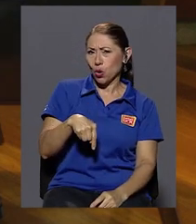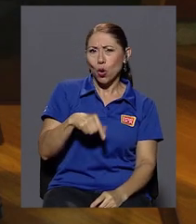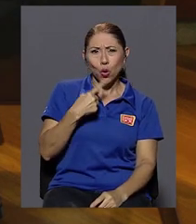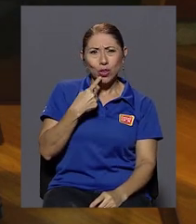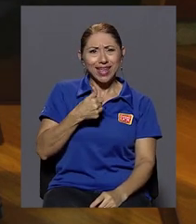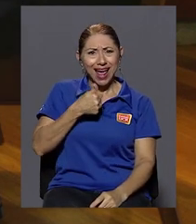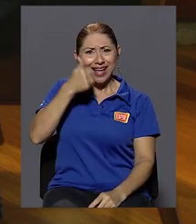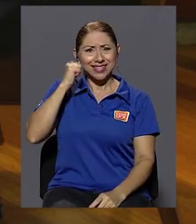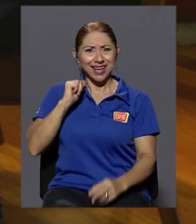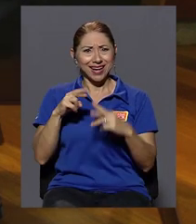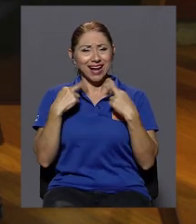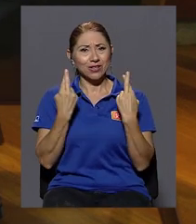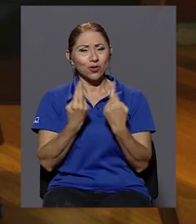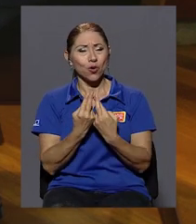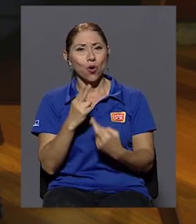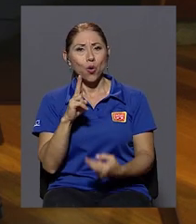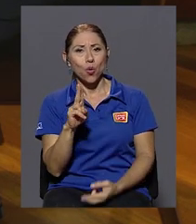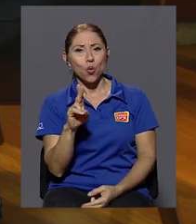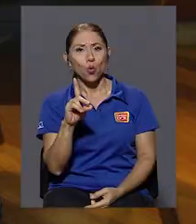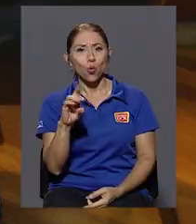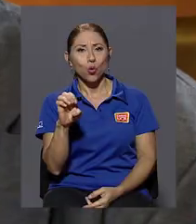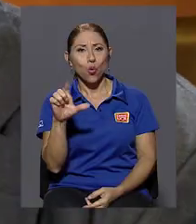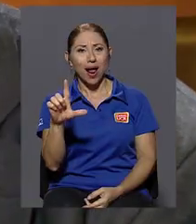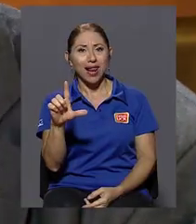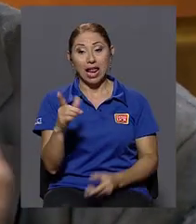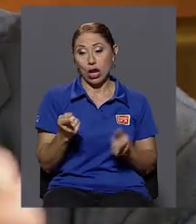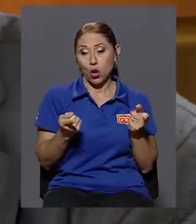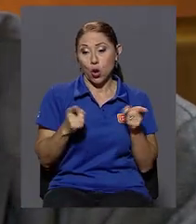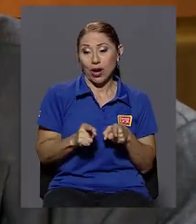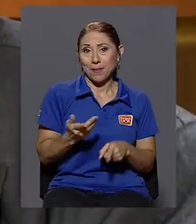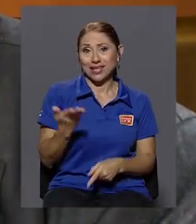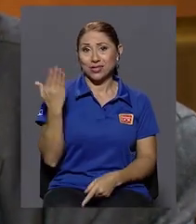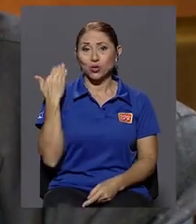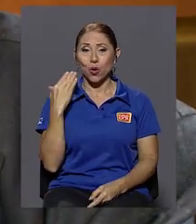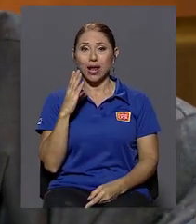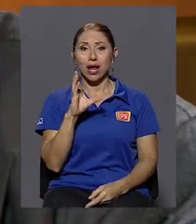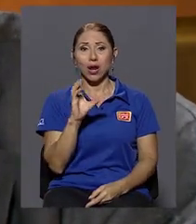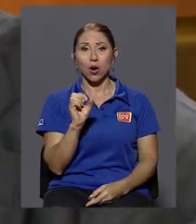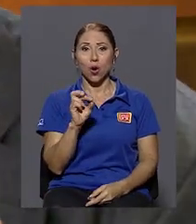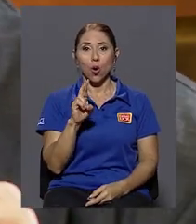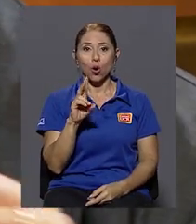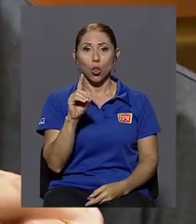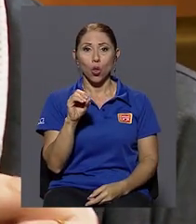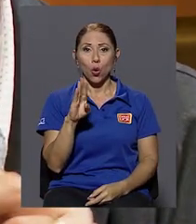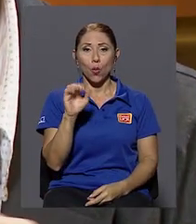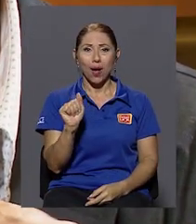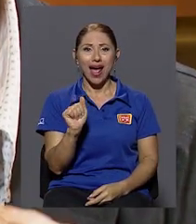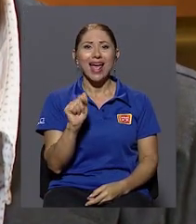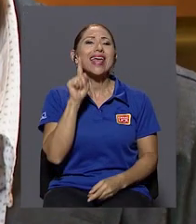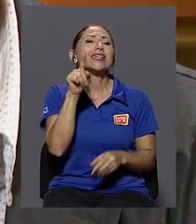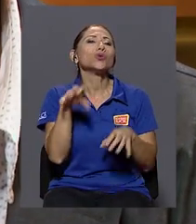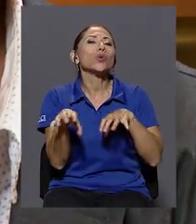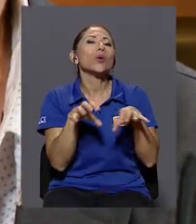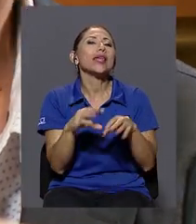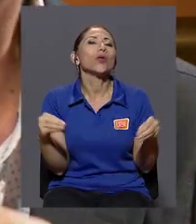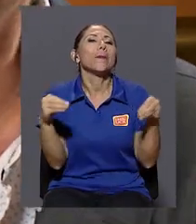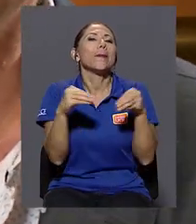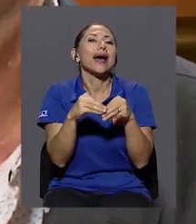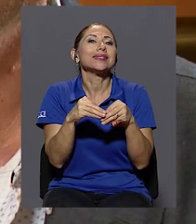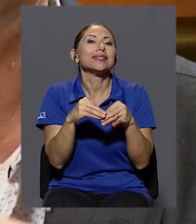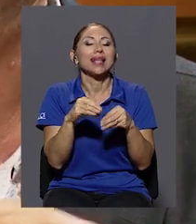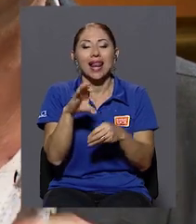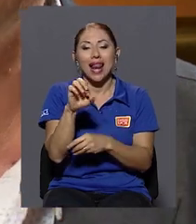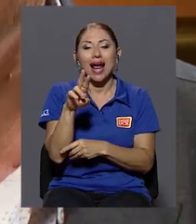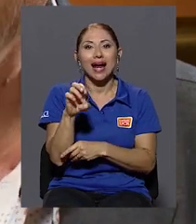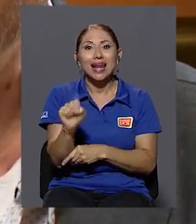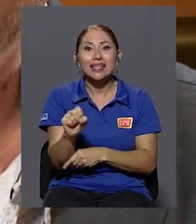ayer en la reunión de Udual, lo que pasó en Córdoba es un hito más en la CRES. La CRES es un proceso